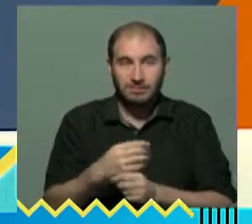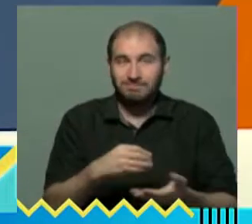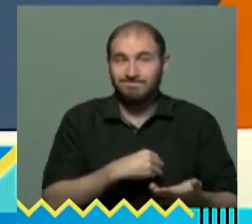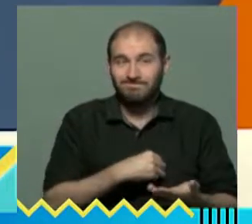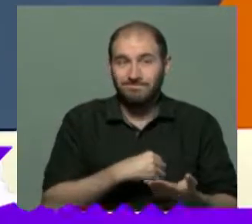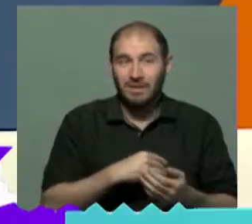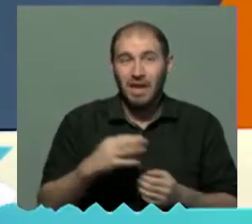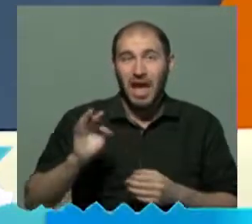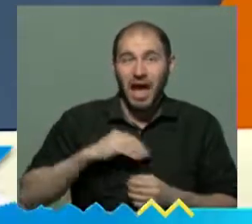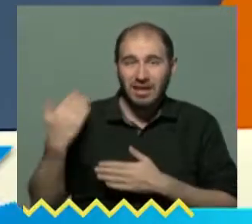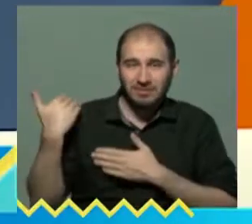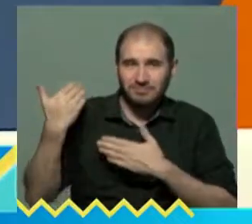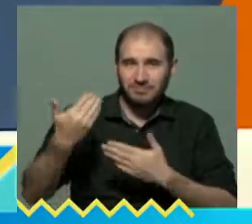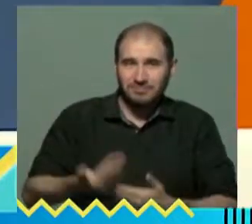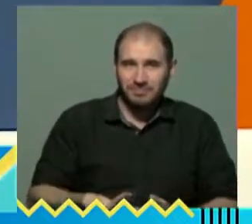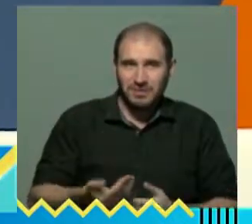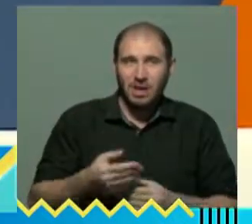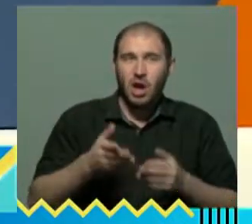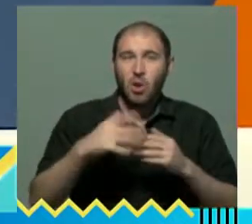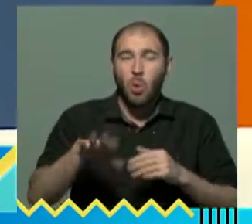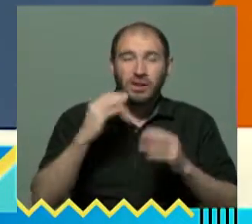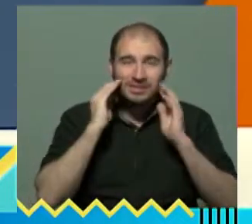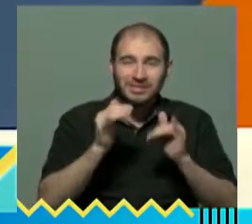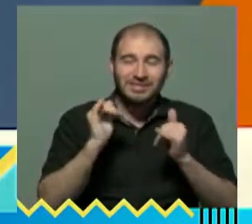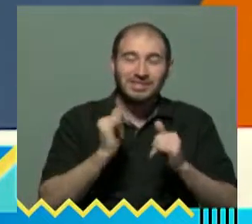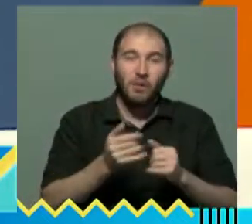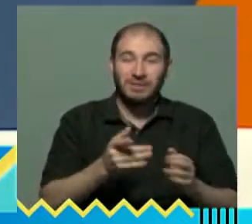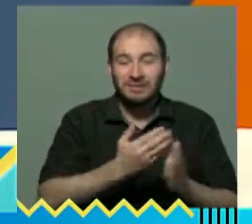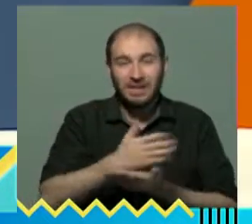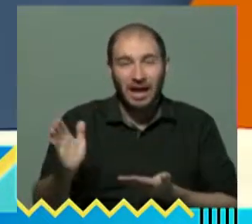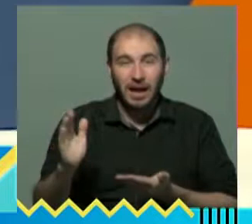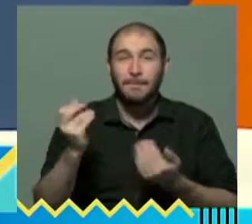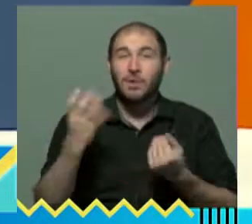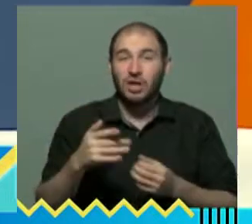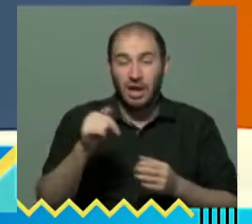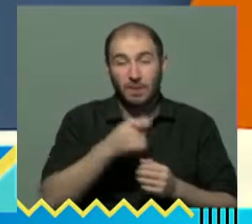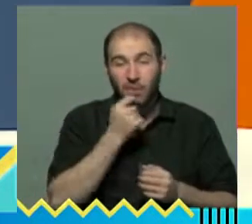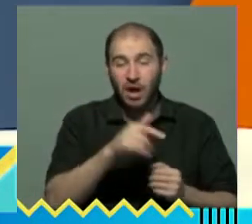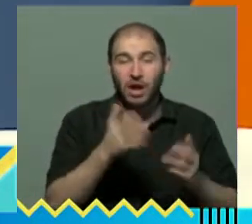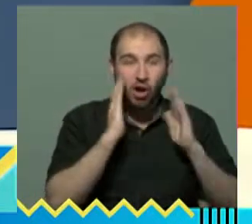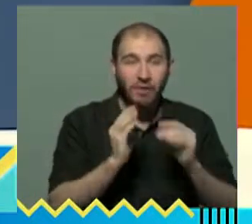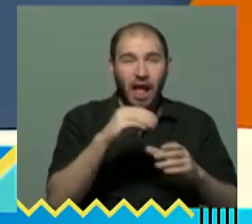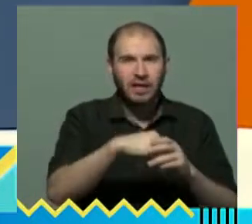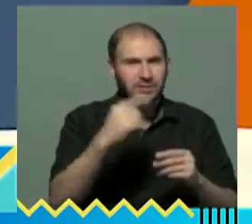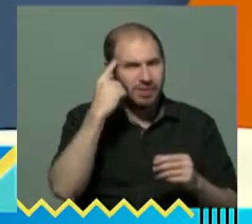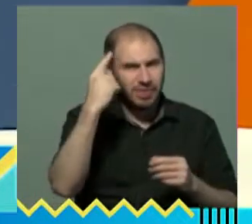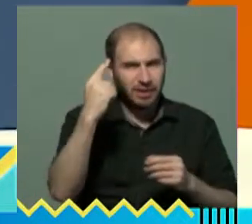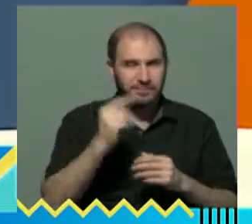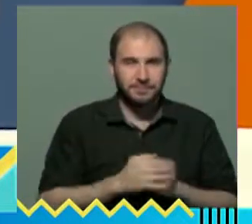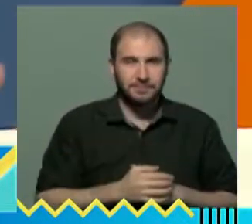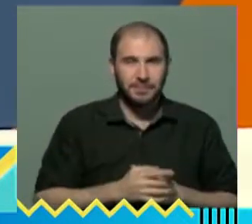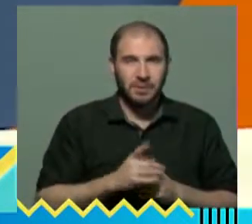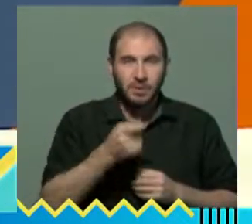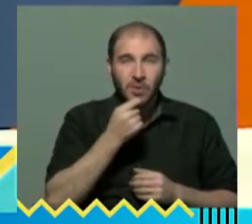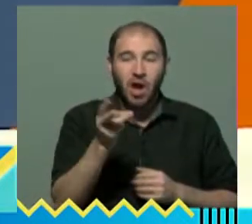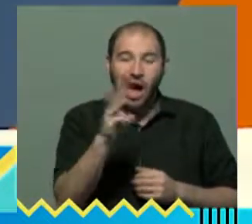lamentablemente en los últimos años se ha aislado a los chicos del mercado laboral, porque hoy en día, como te lo dije al principio, hoy en día un chico, dentro de esa especulación, está ir